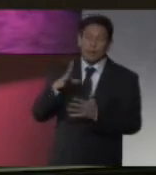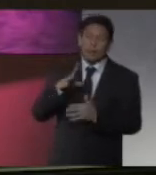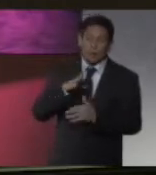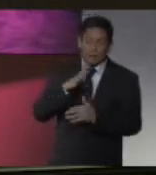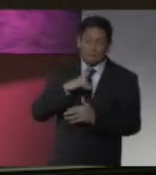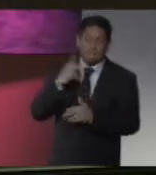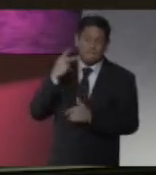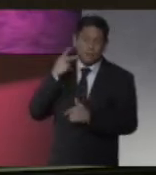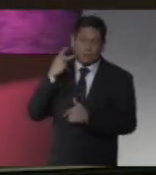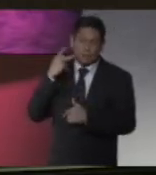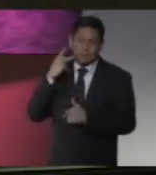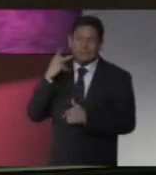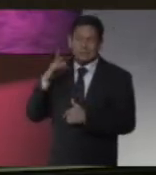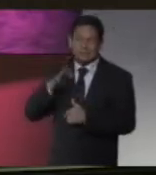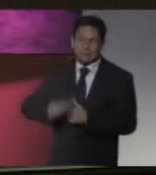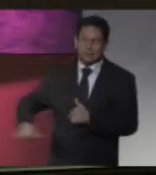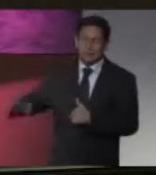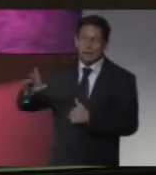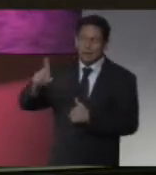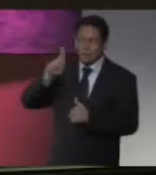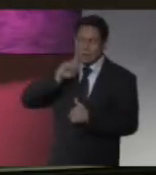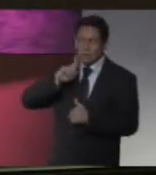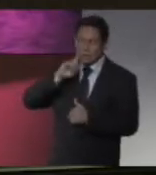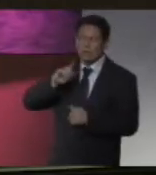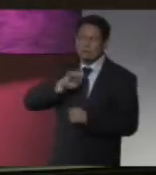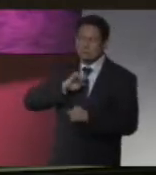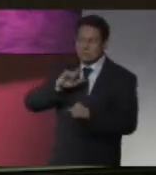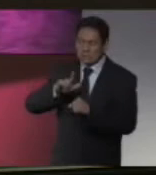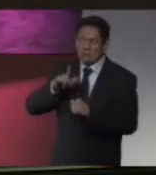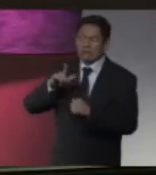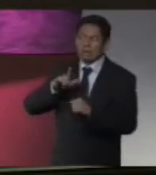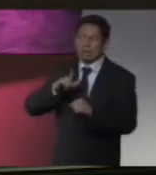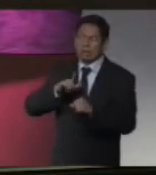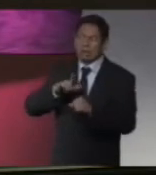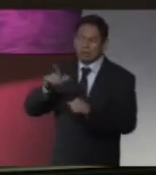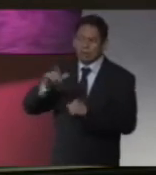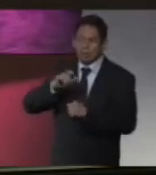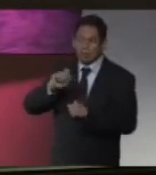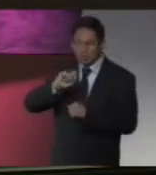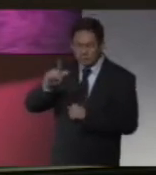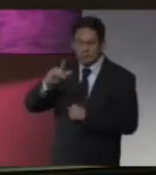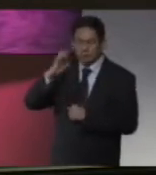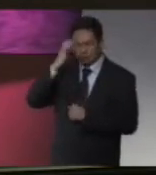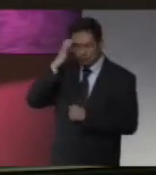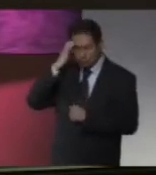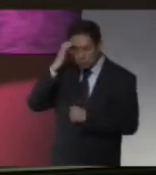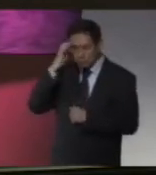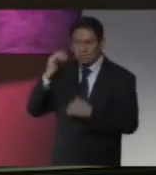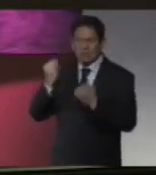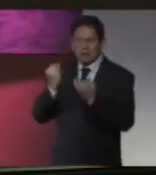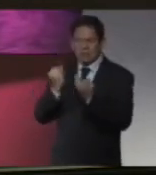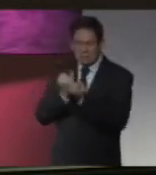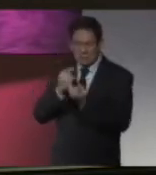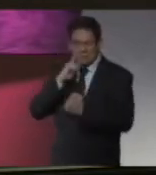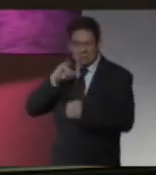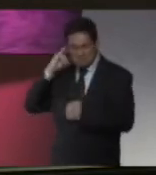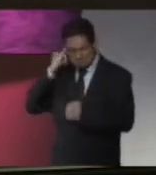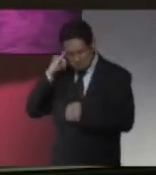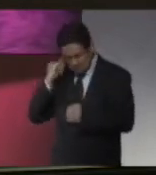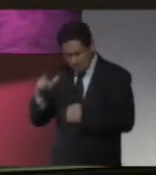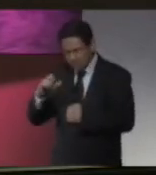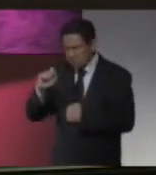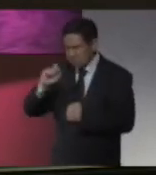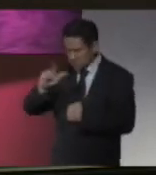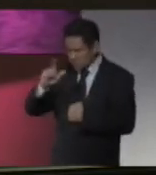mujeres especialistas, también mujeres indígenas especialistas, lo han abordado con profundidad, con